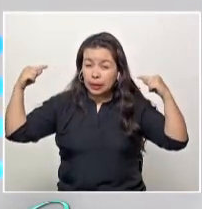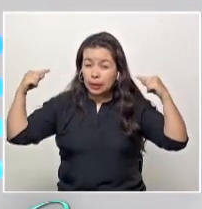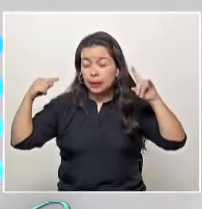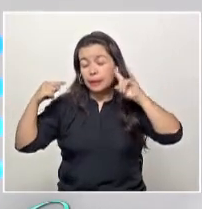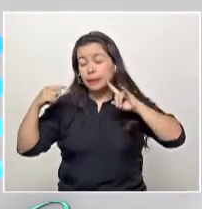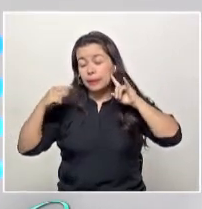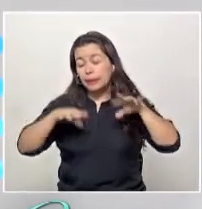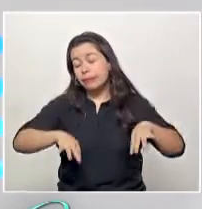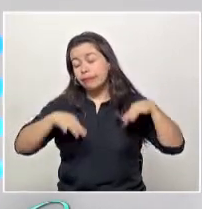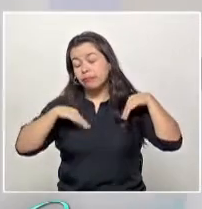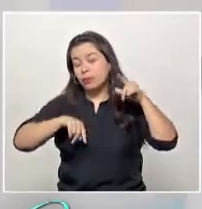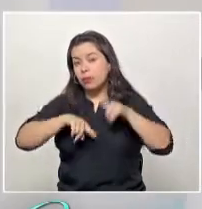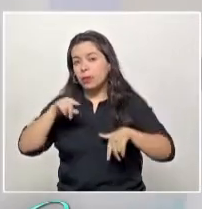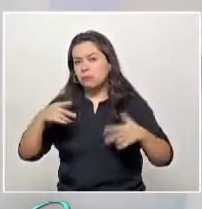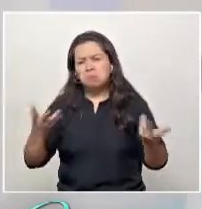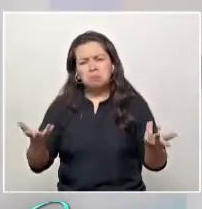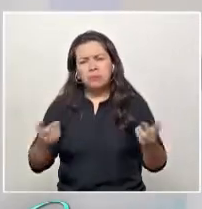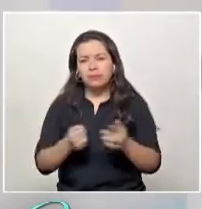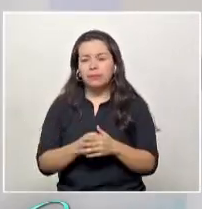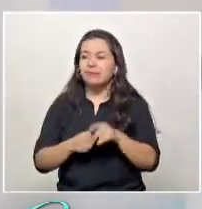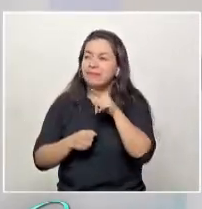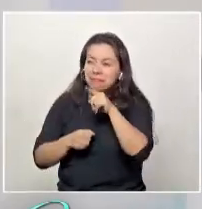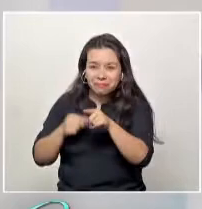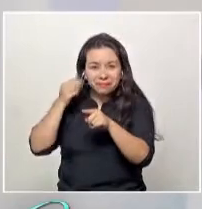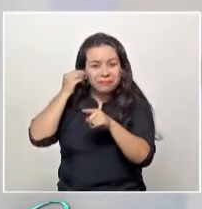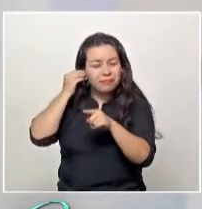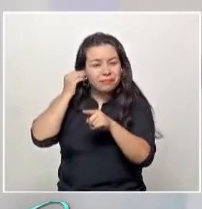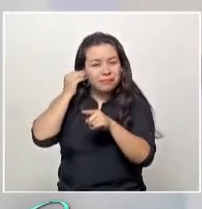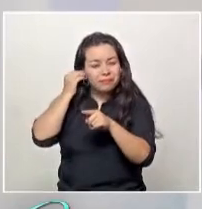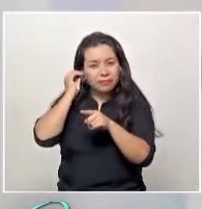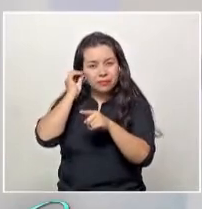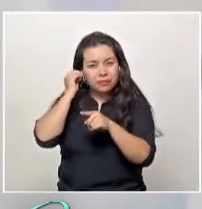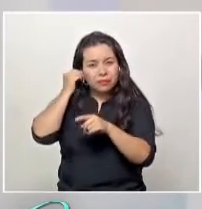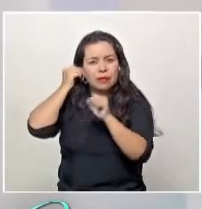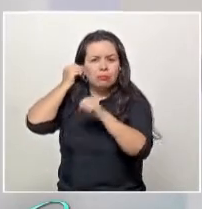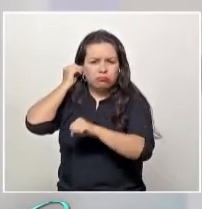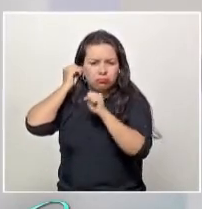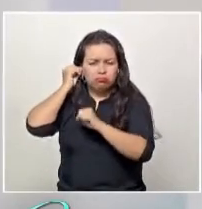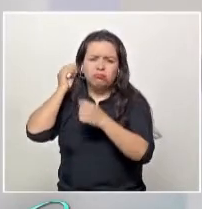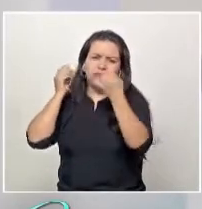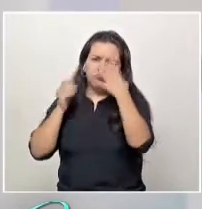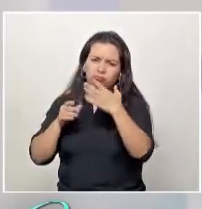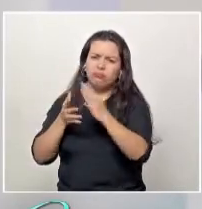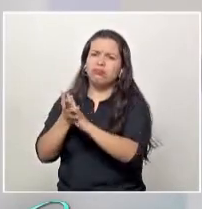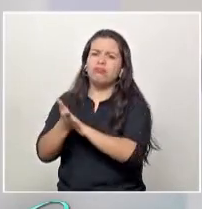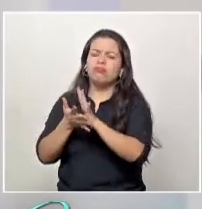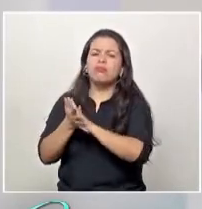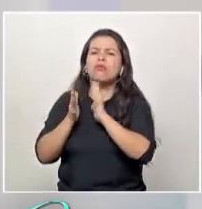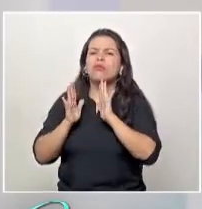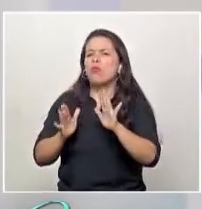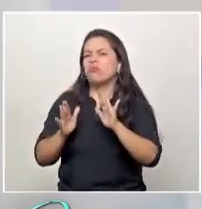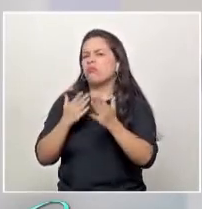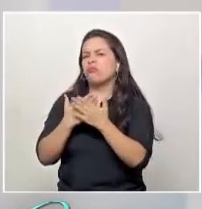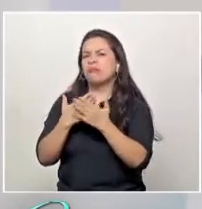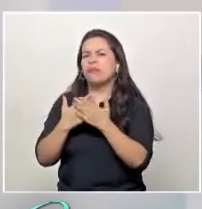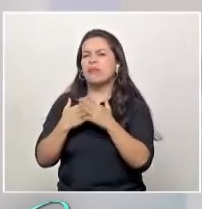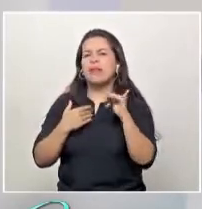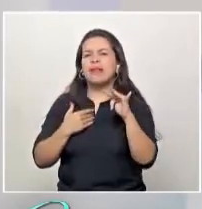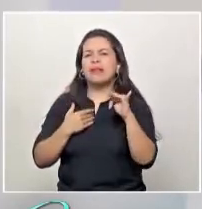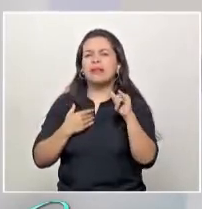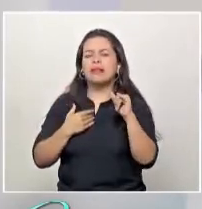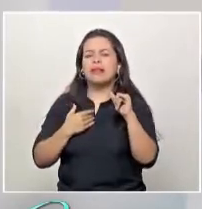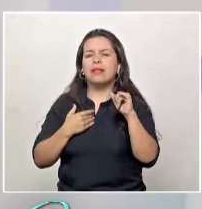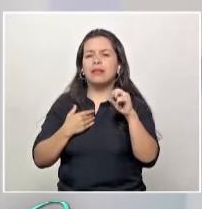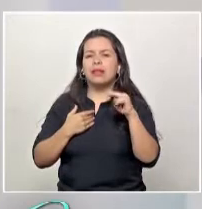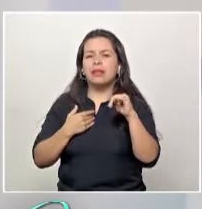Bueno, gracias, María Teresa. Mire, a eso vamos, sí. De pronto nos enseñaron en las facultades que el tinnitus no tenía